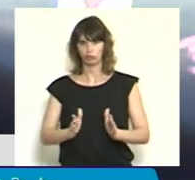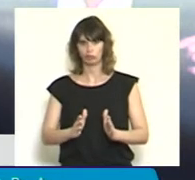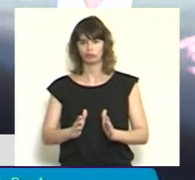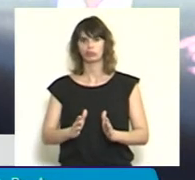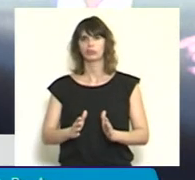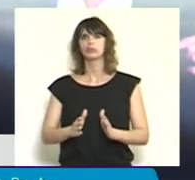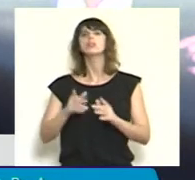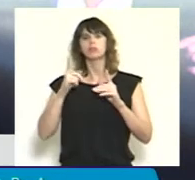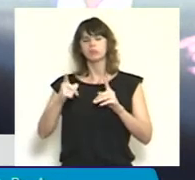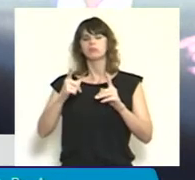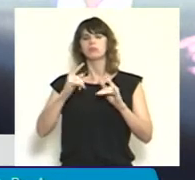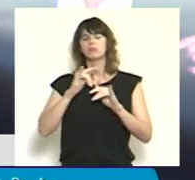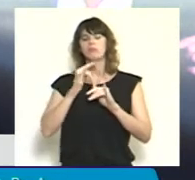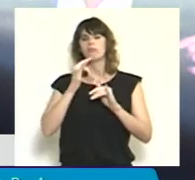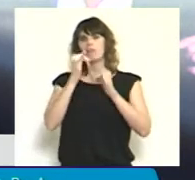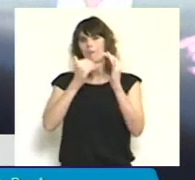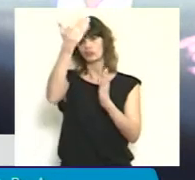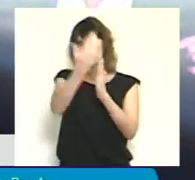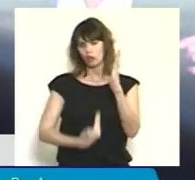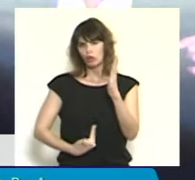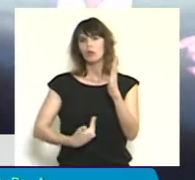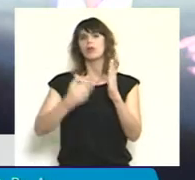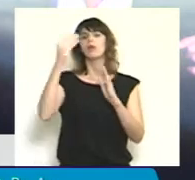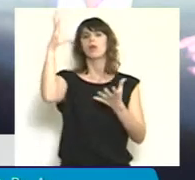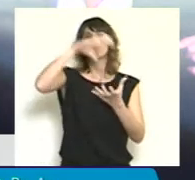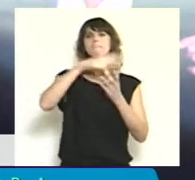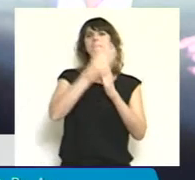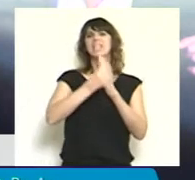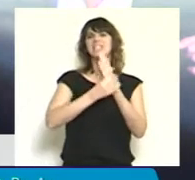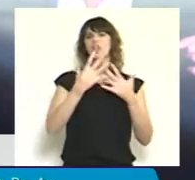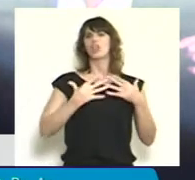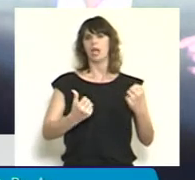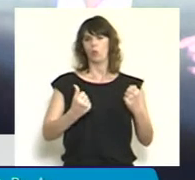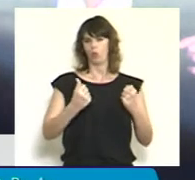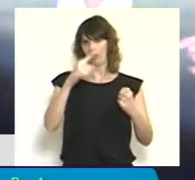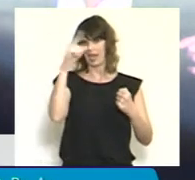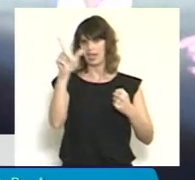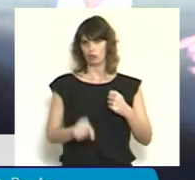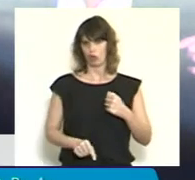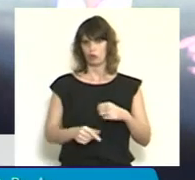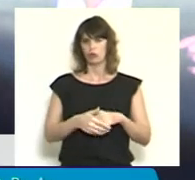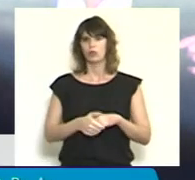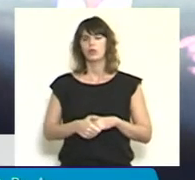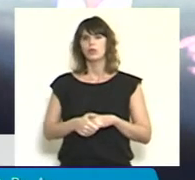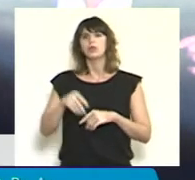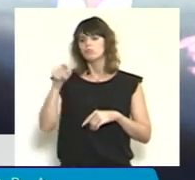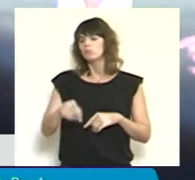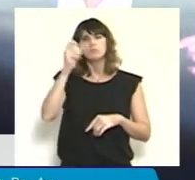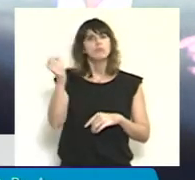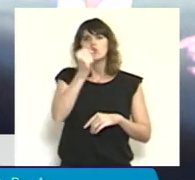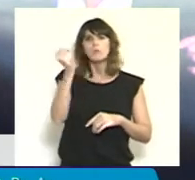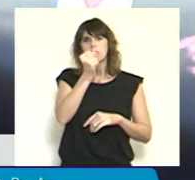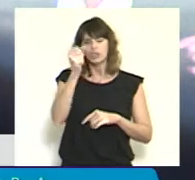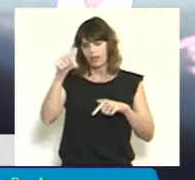según lo informado por las estadísticas del Ministerio de Salud de la Nación. Tan importante es la materia que